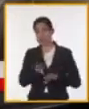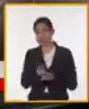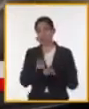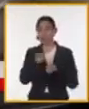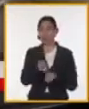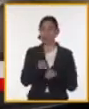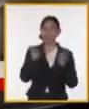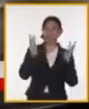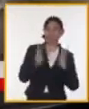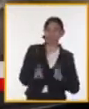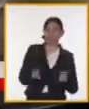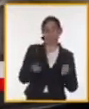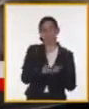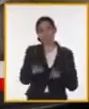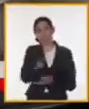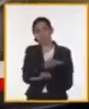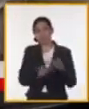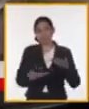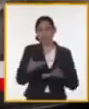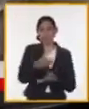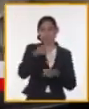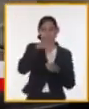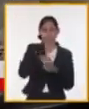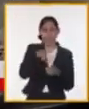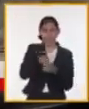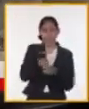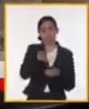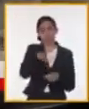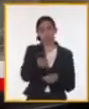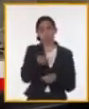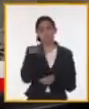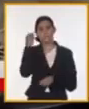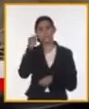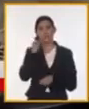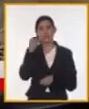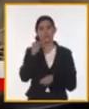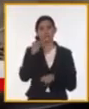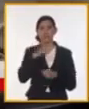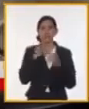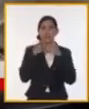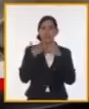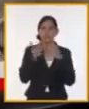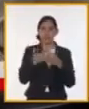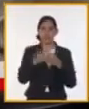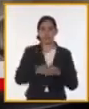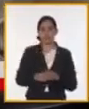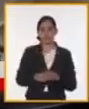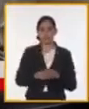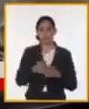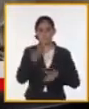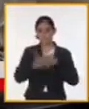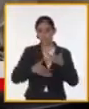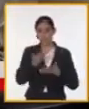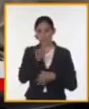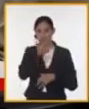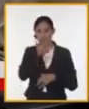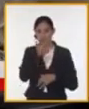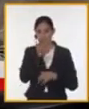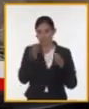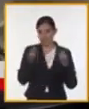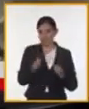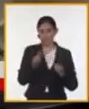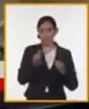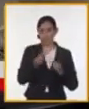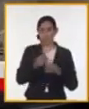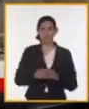digital. Sin embargo, en nuestra apreciación, el gran problema o la gran dicotomía se crea entre